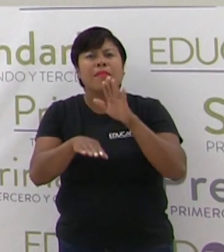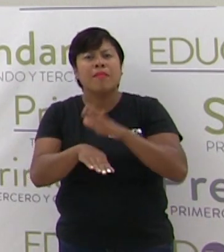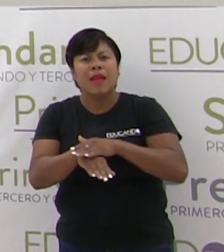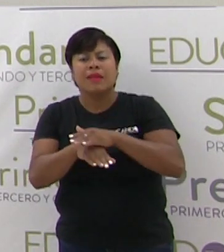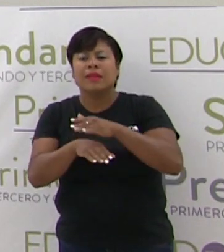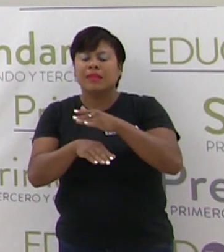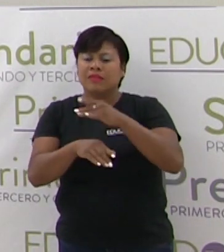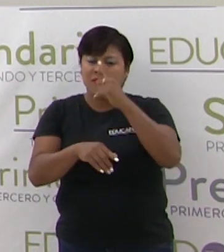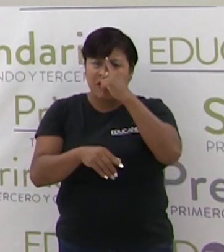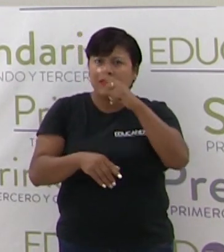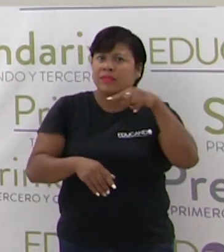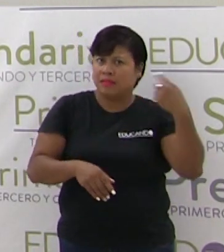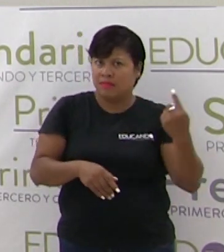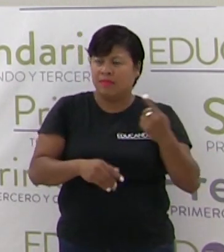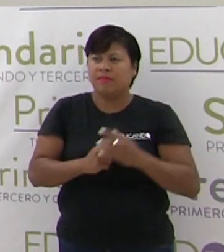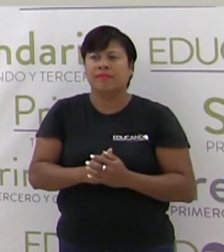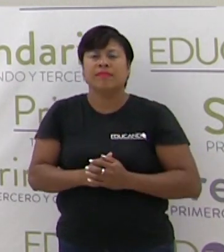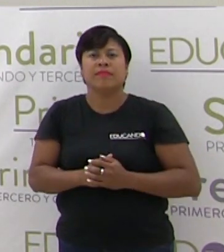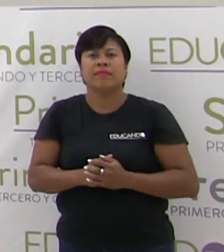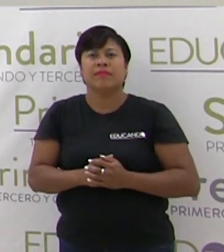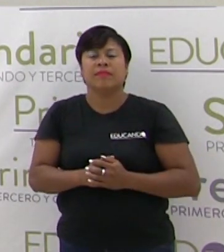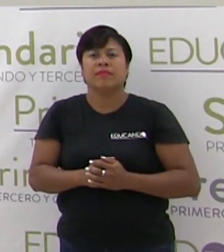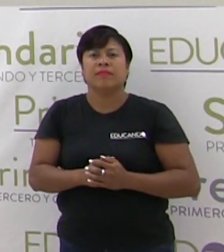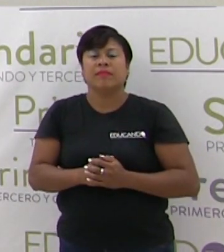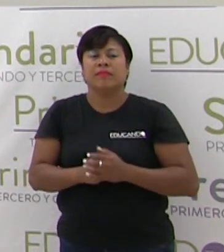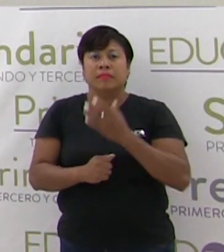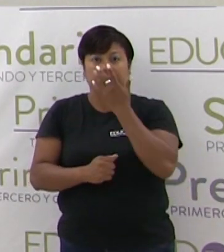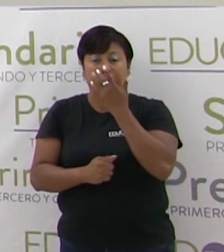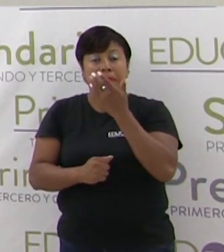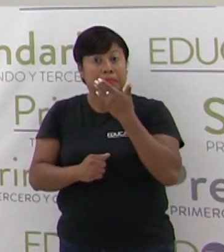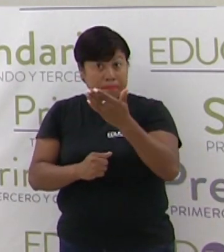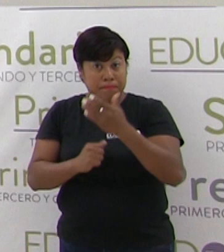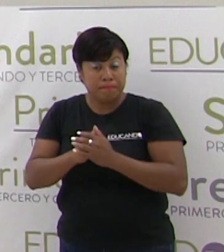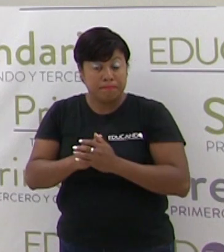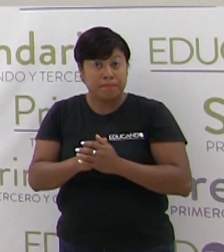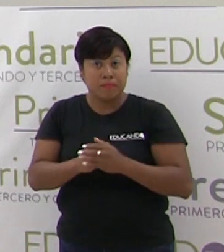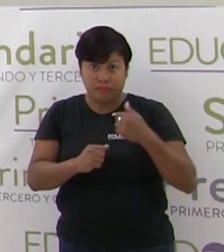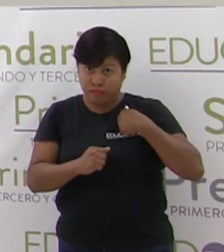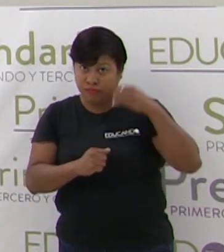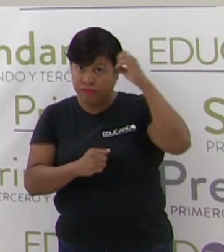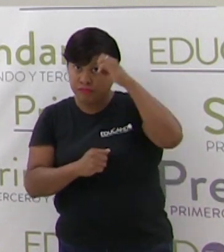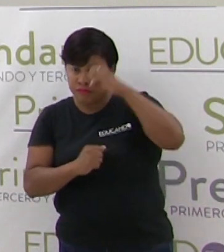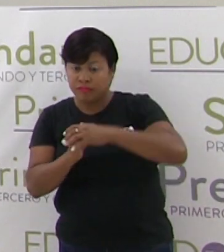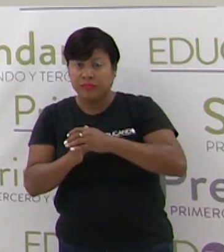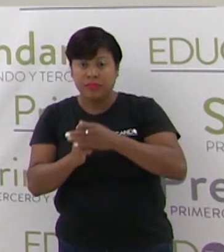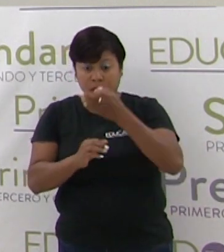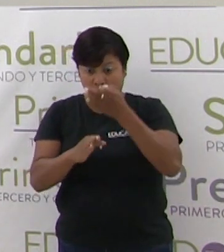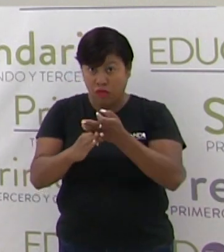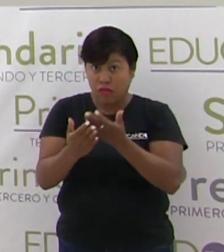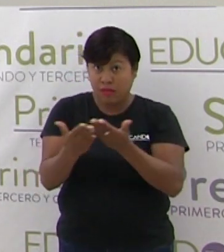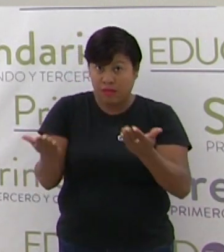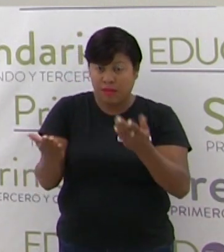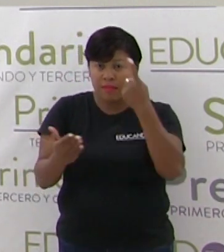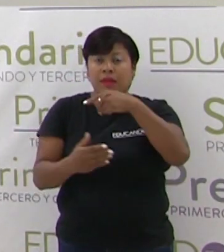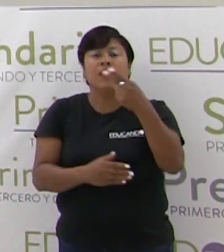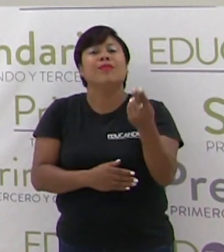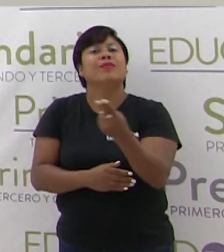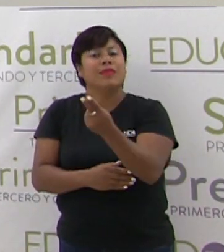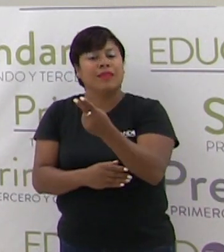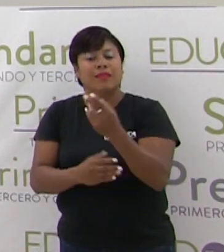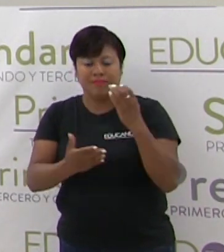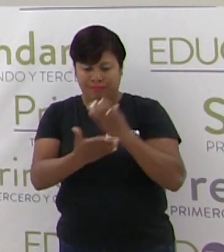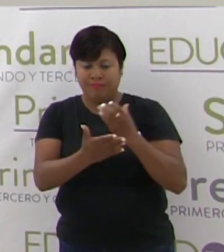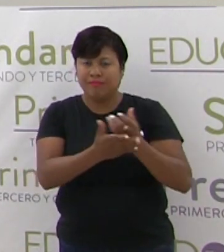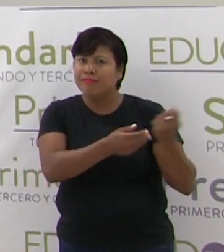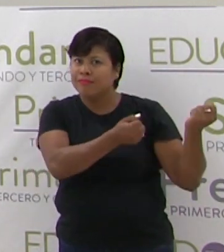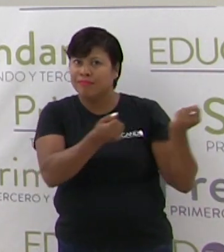más fluido y más fácil. Pues bien, entonces sugiero que este es el momento para que ustedes